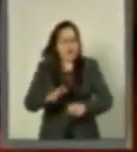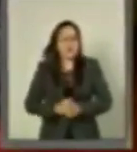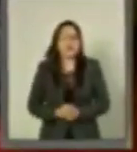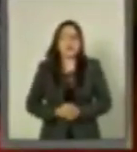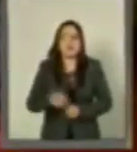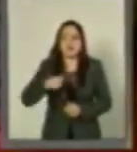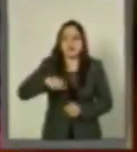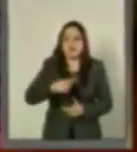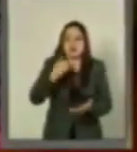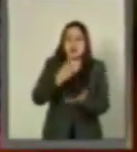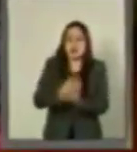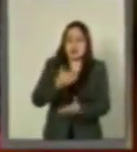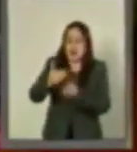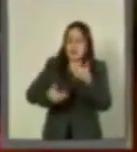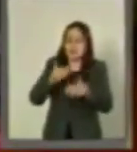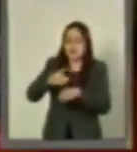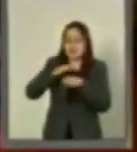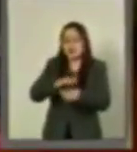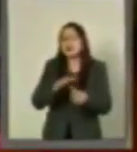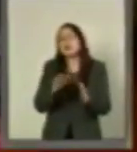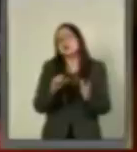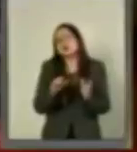No hablar de todos los avances respecto